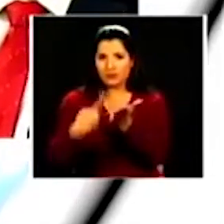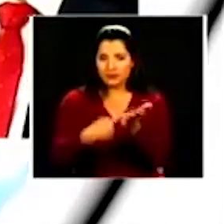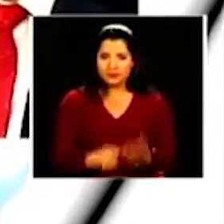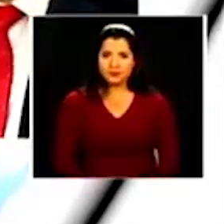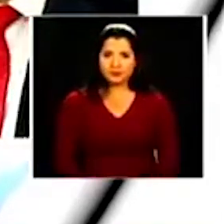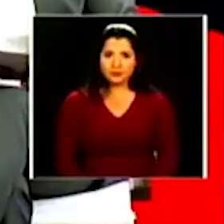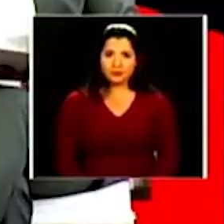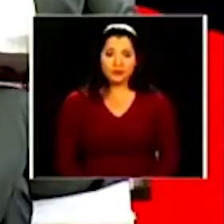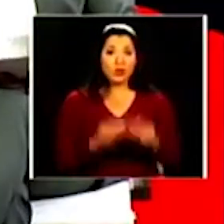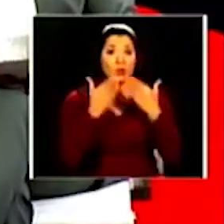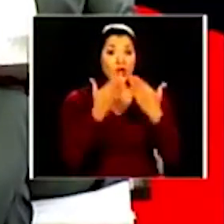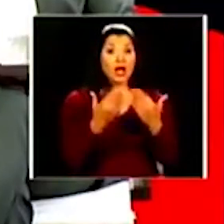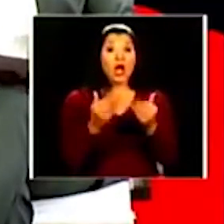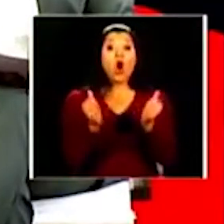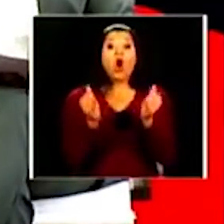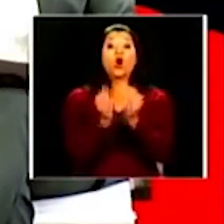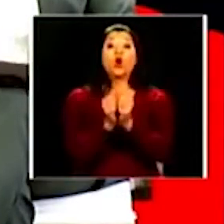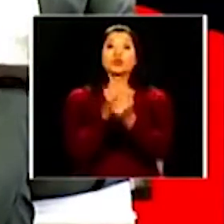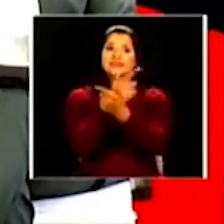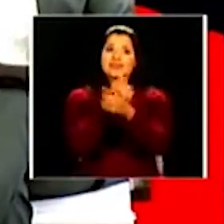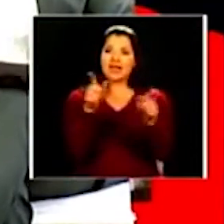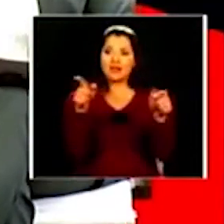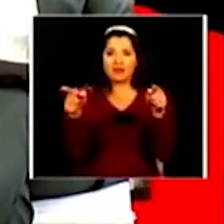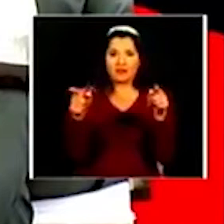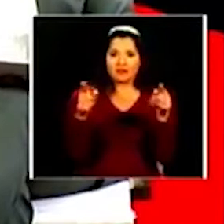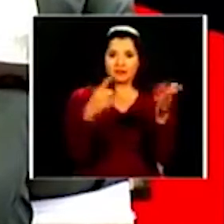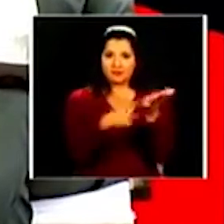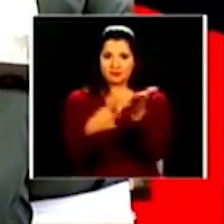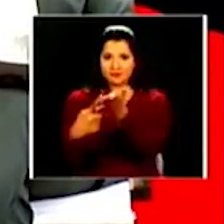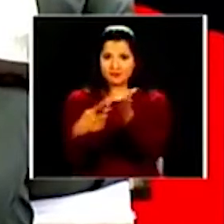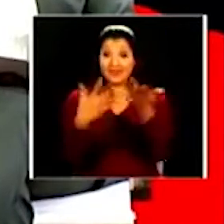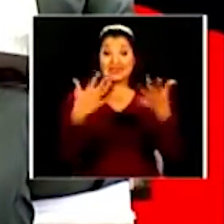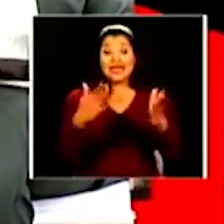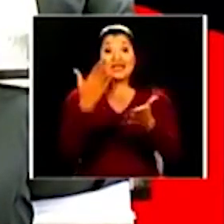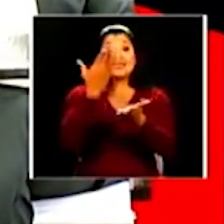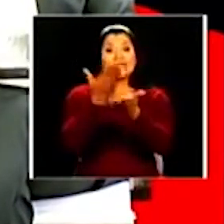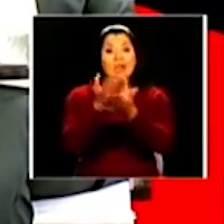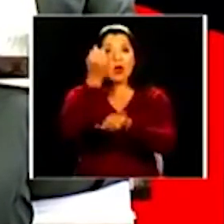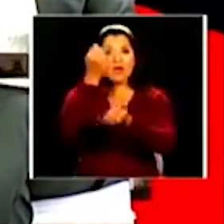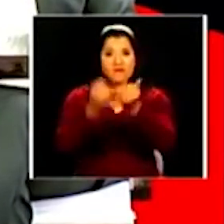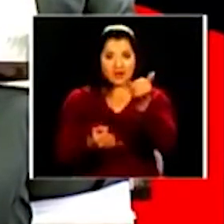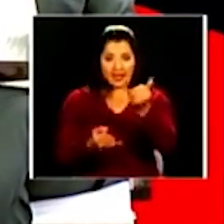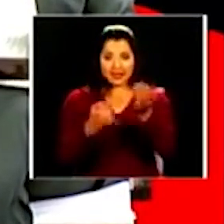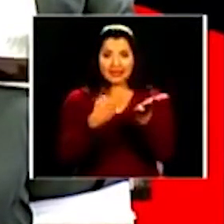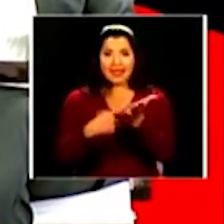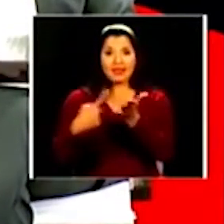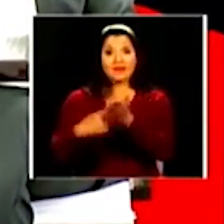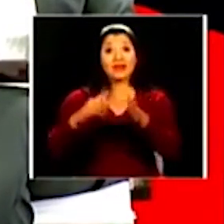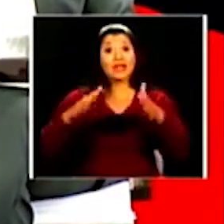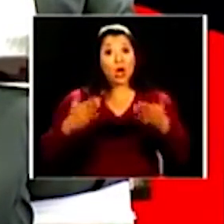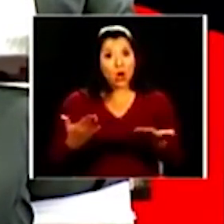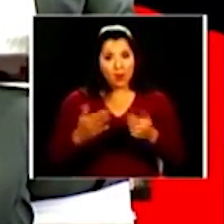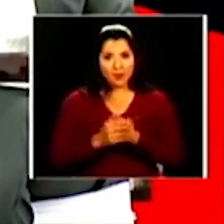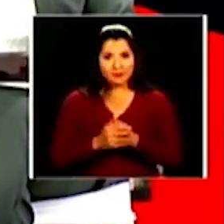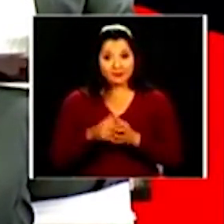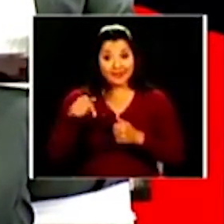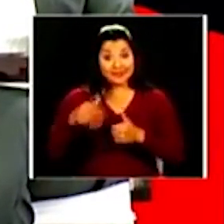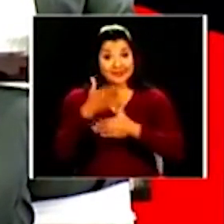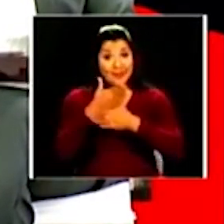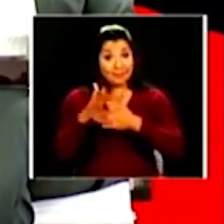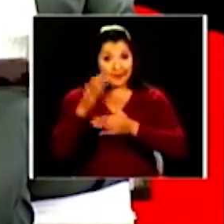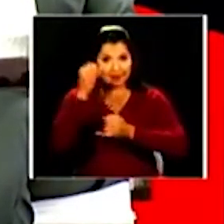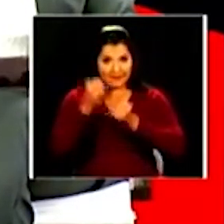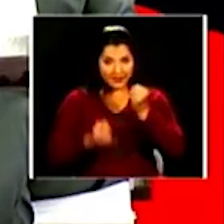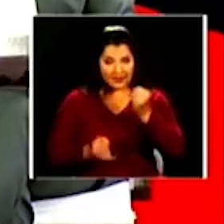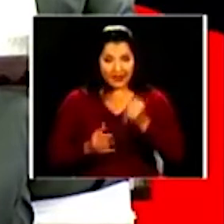Con este libre intercambio estamos llegando a la parte final del debate del cómo. Esta parte final la vamos